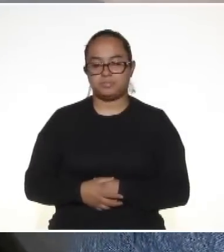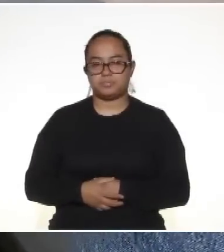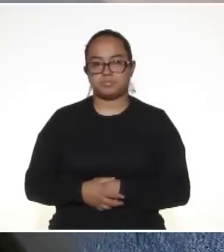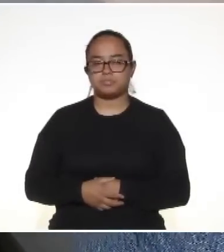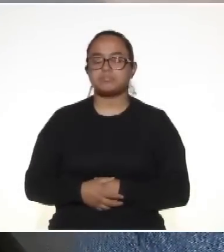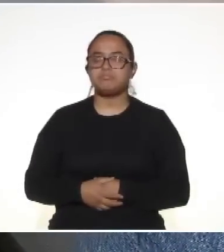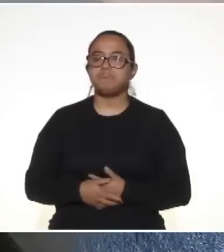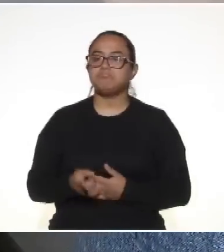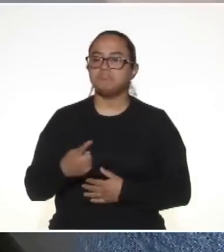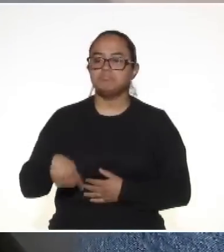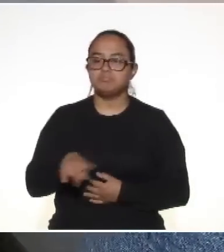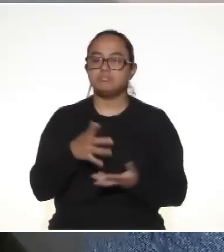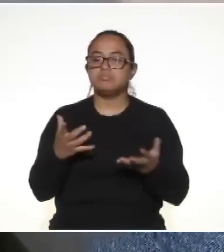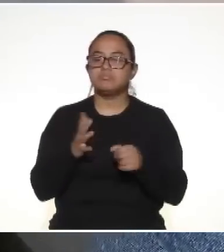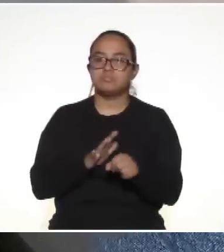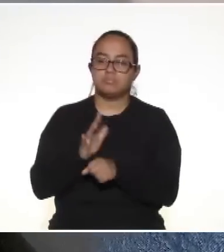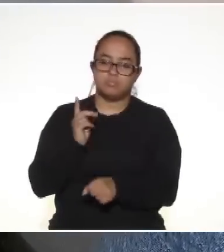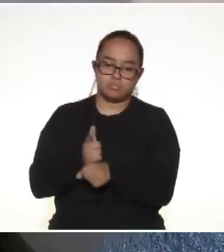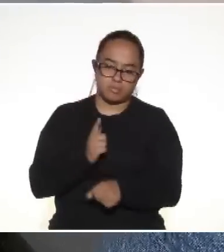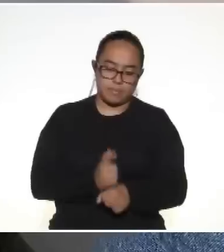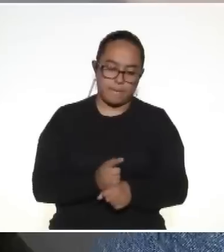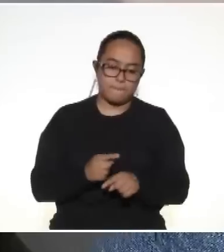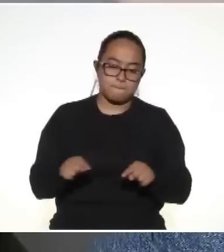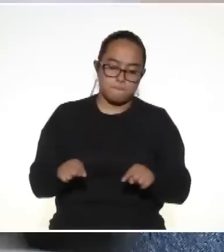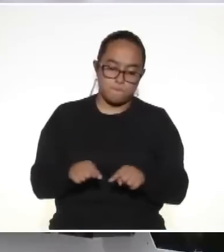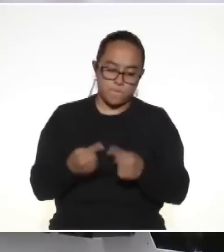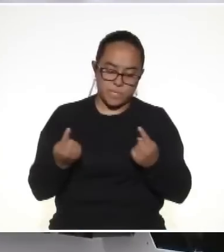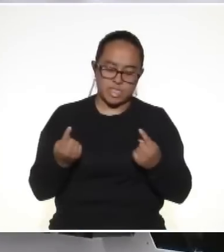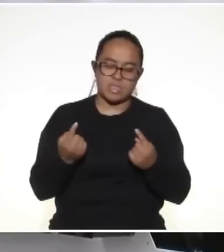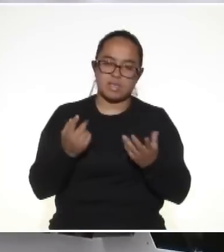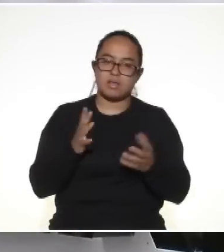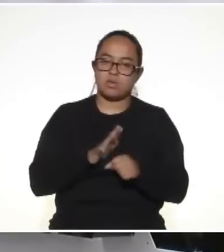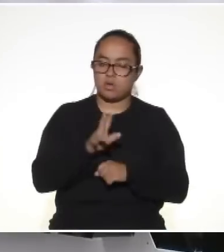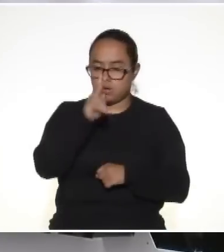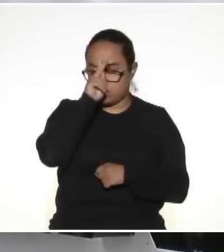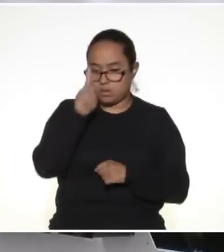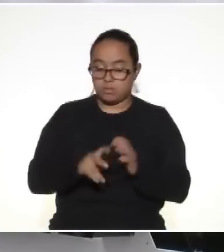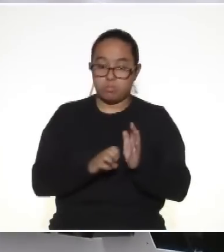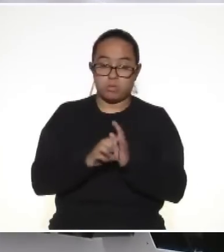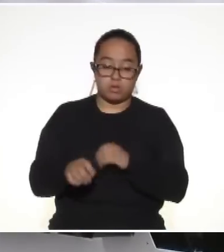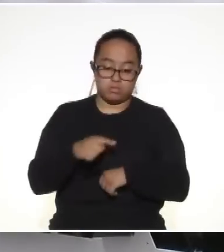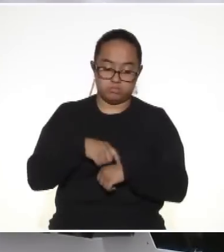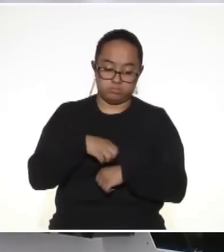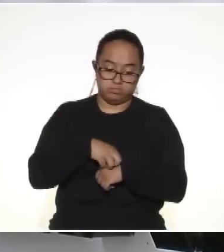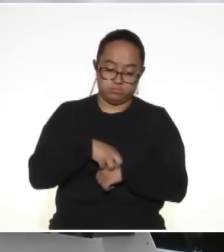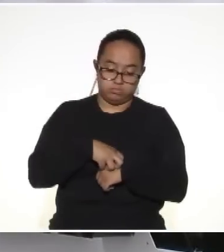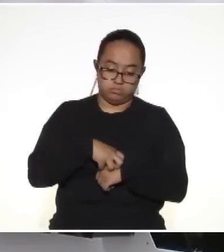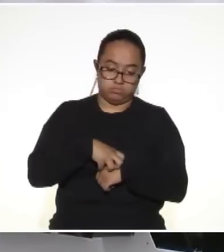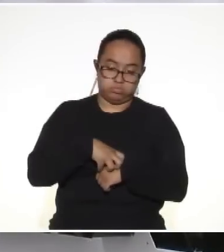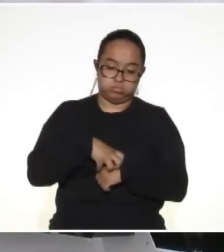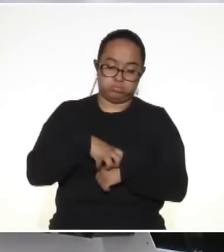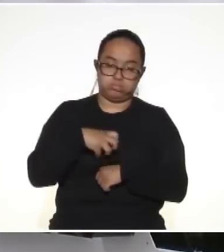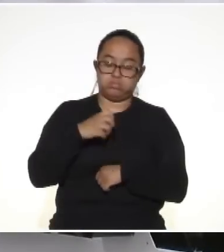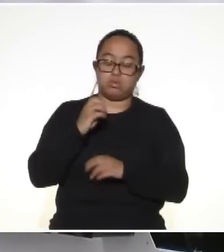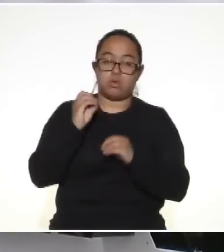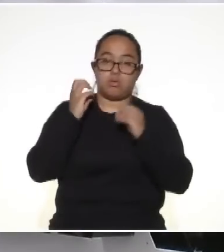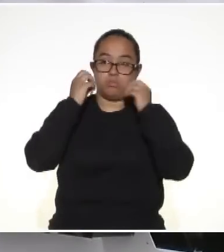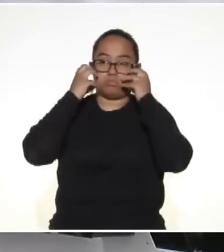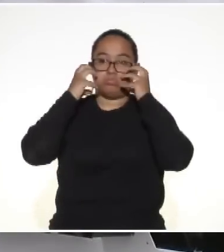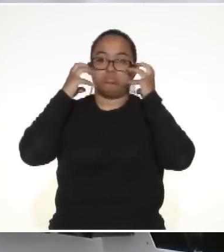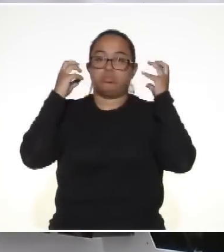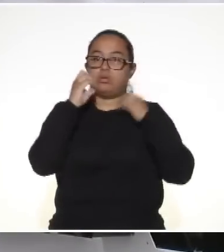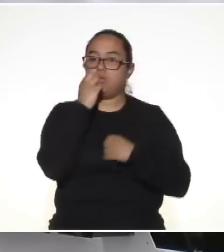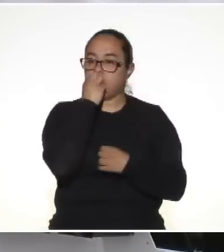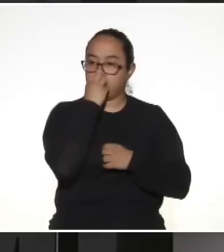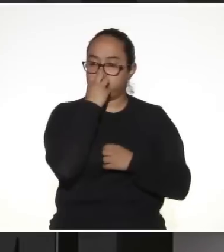Lo que tenemos que hacer es identificar datos de alergia franca, como puede ser que se empiece a inflamar su cara, igual y sus